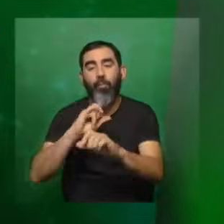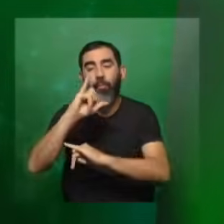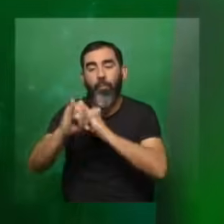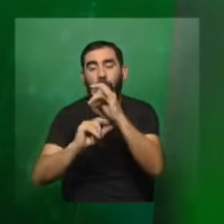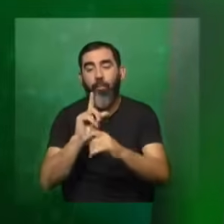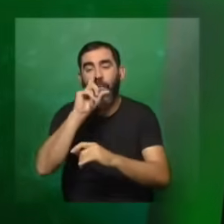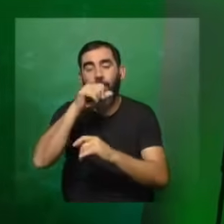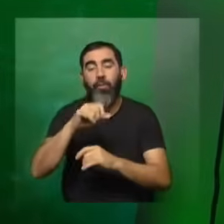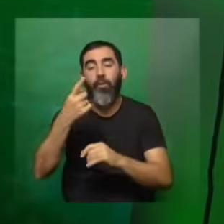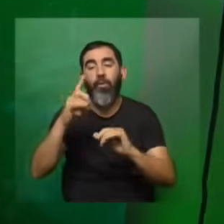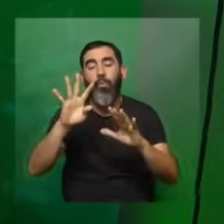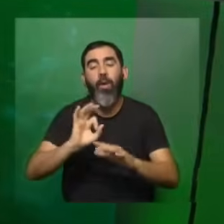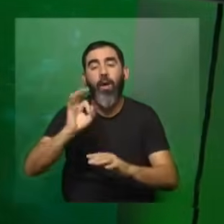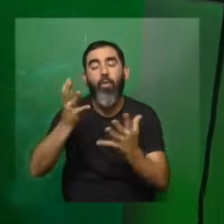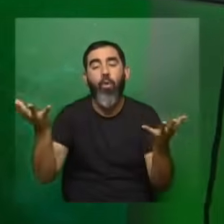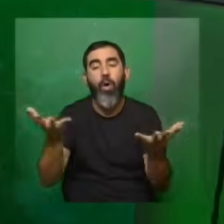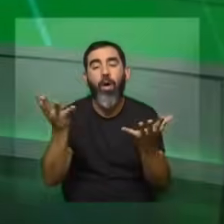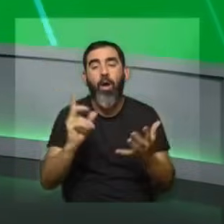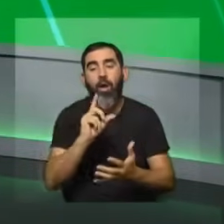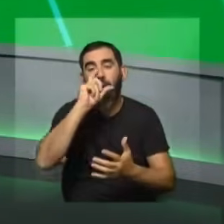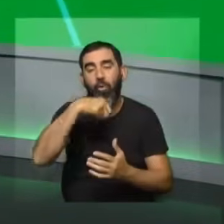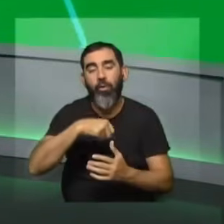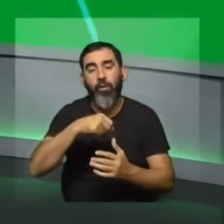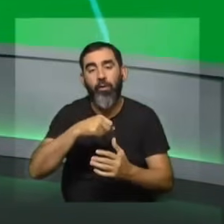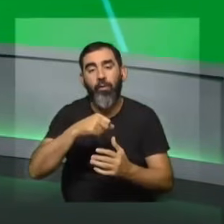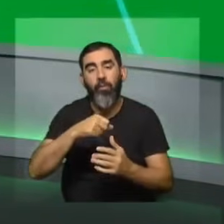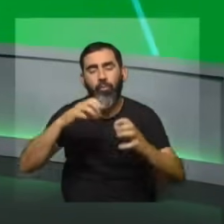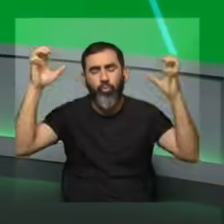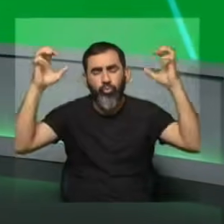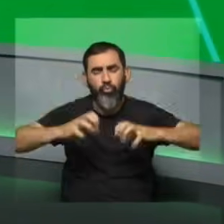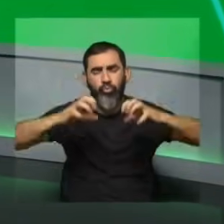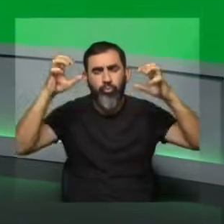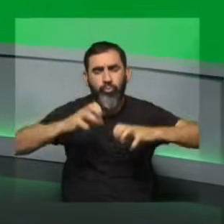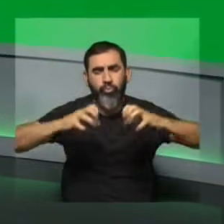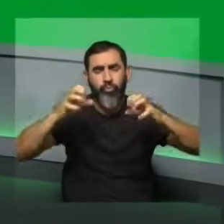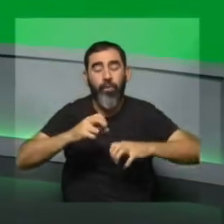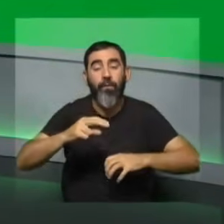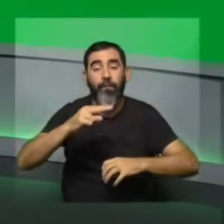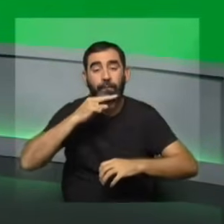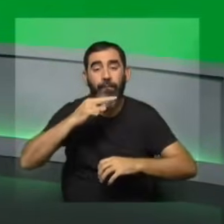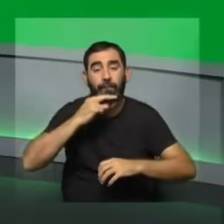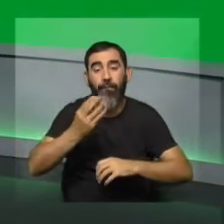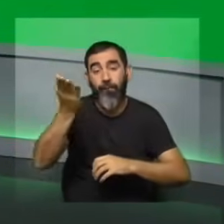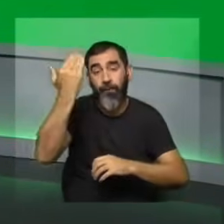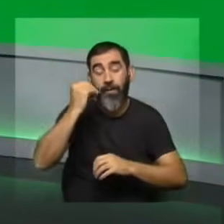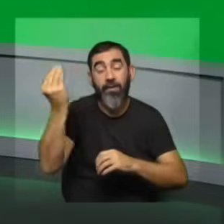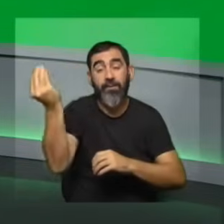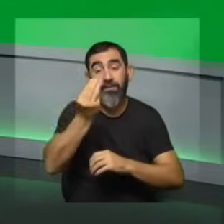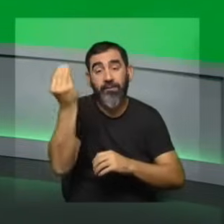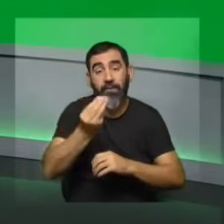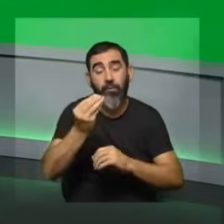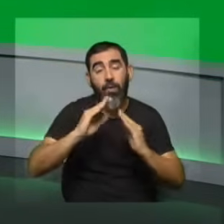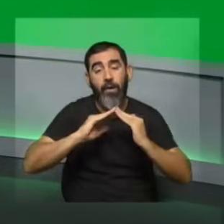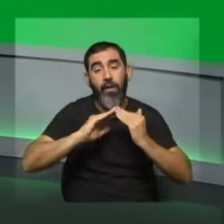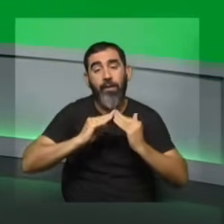Continuamos con la información con 19 grados a esta hora aquí en Montevideo y tras las copiosas lluvias que se registraron el pasado viernes y sábado, el